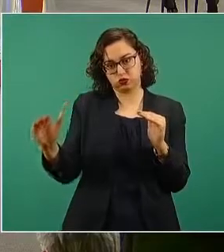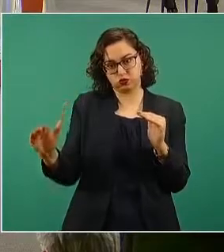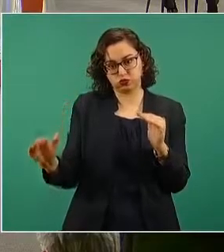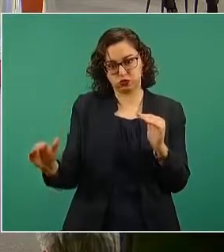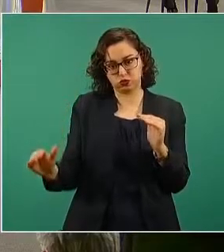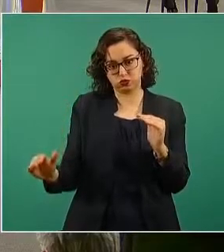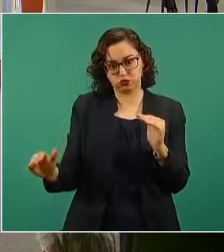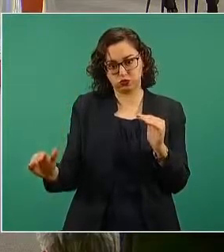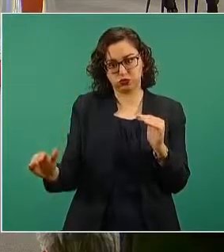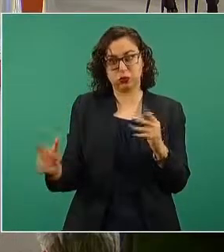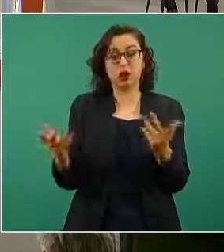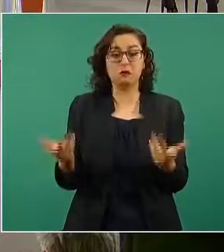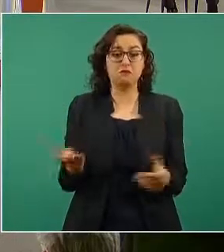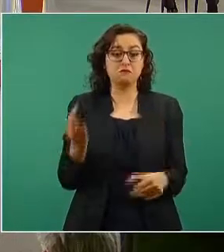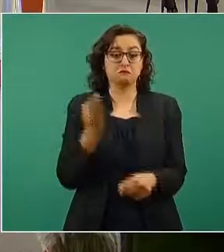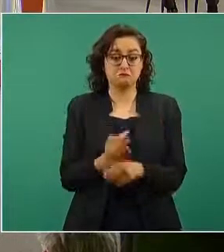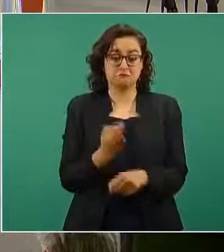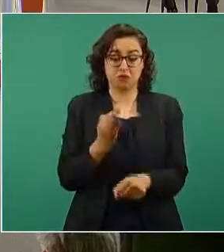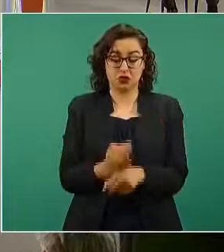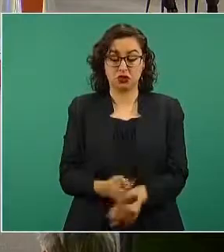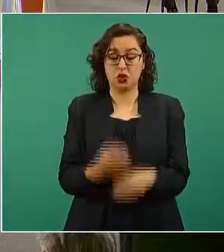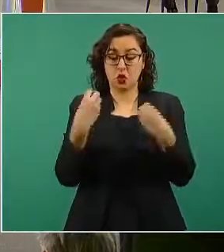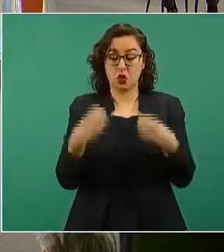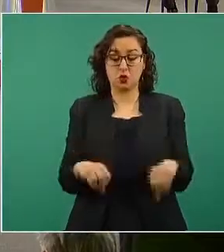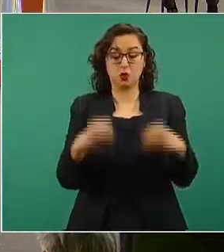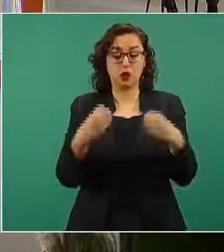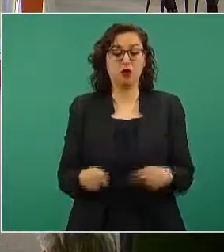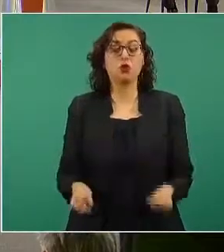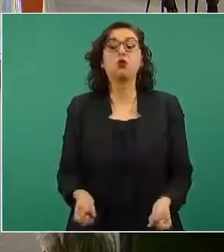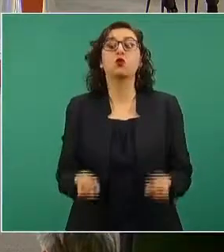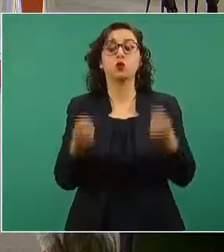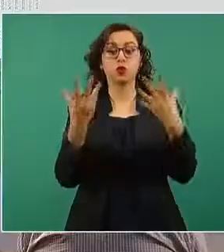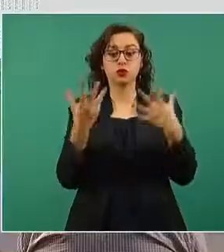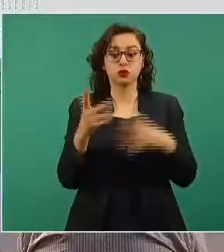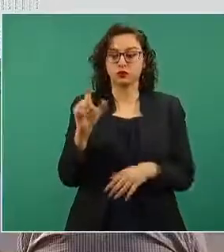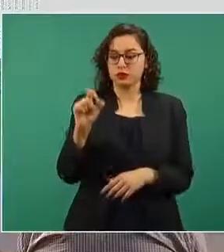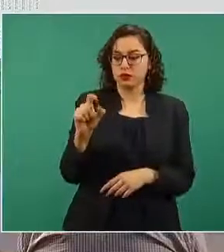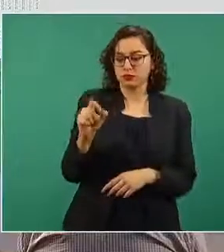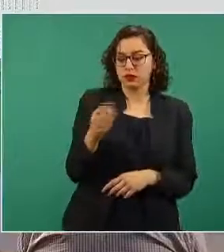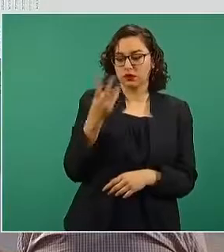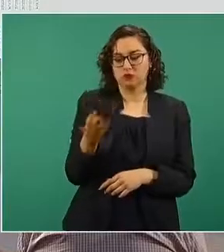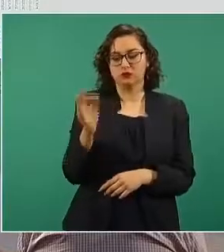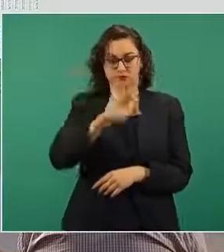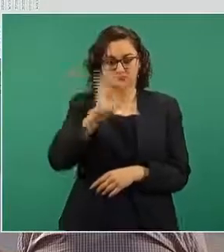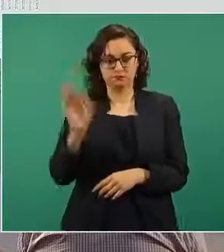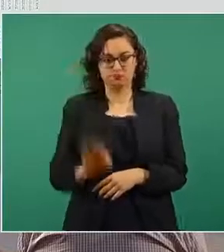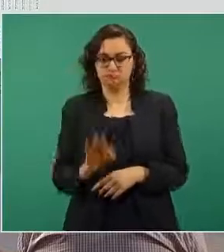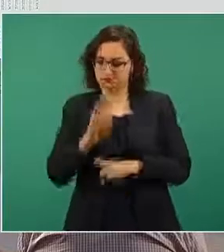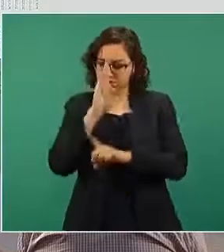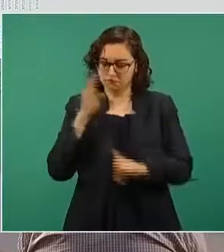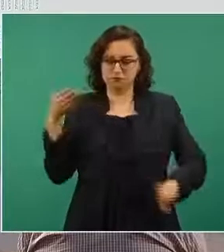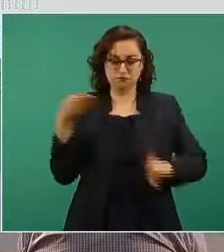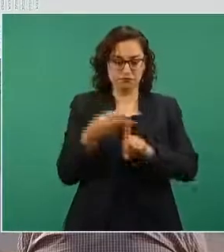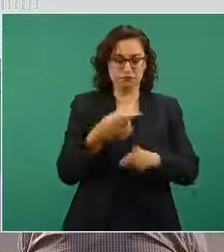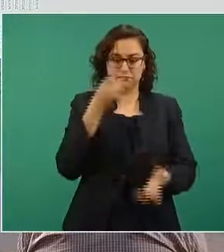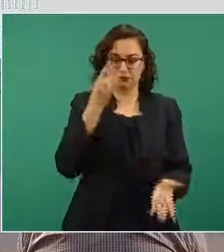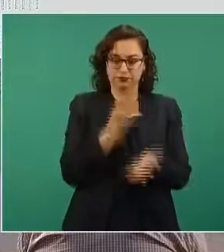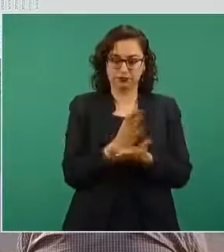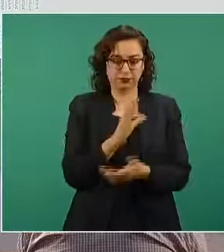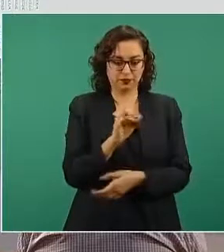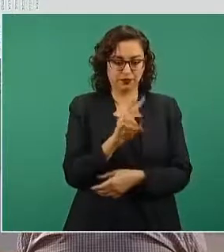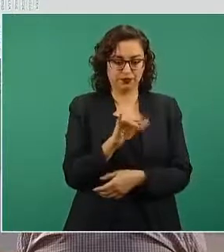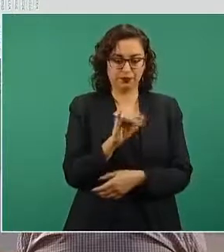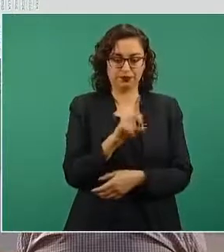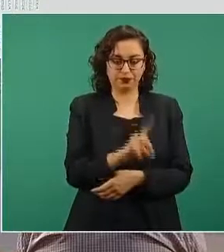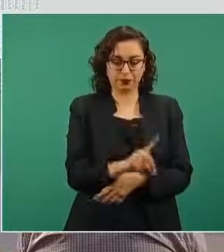disminuir. En este momento es 24% de la capacidad hospitalaria destinada a COVID, la específica para COVID, la que está